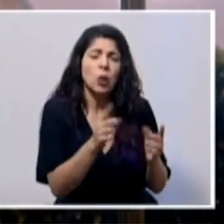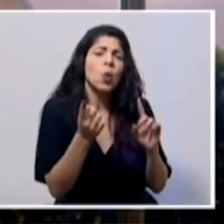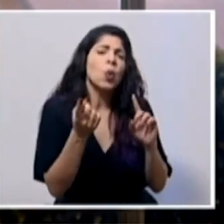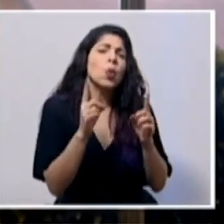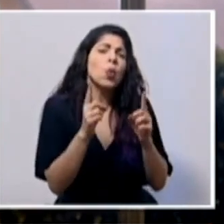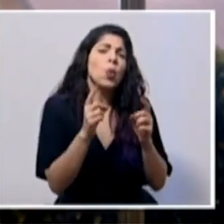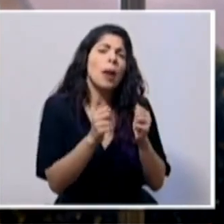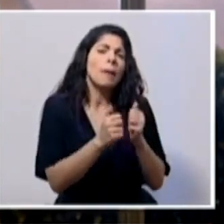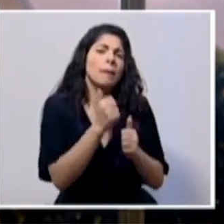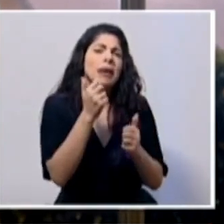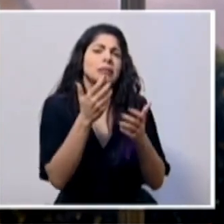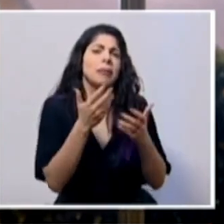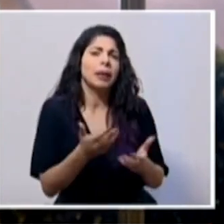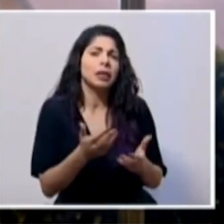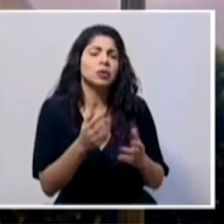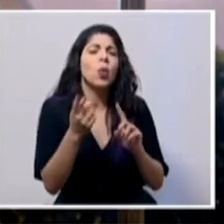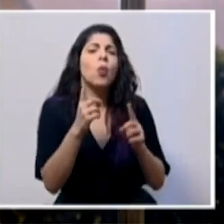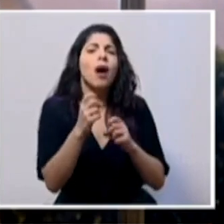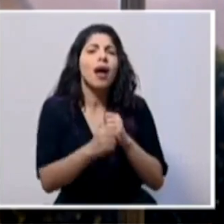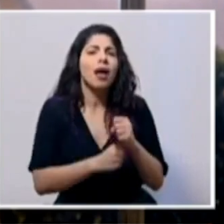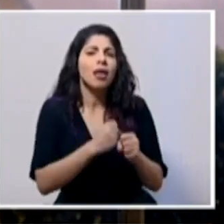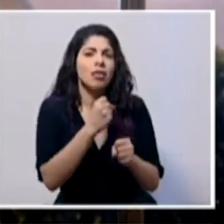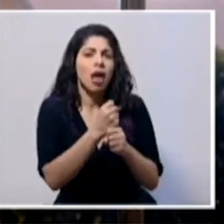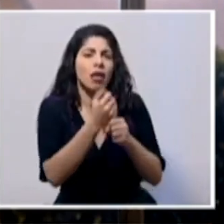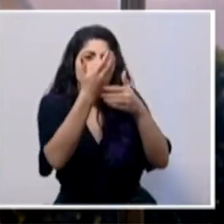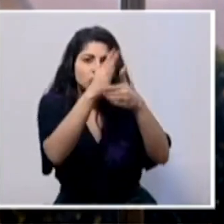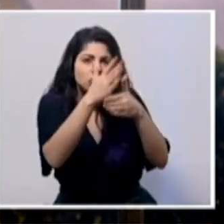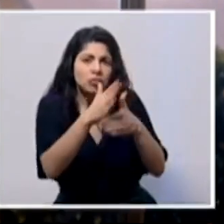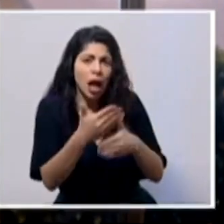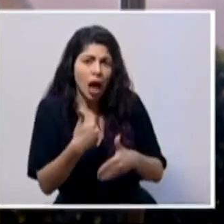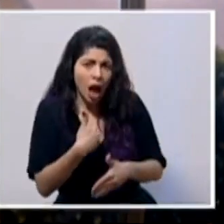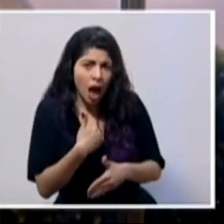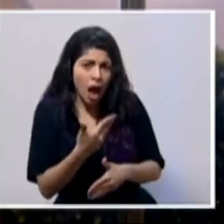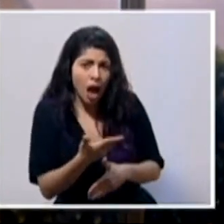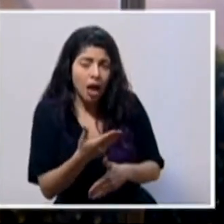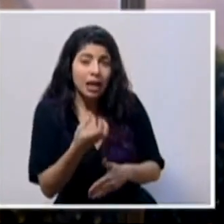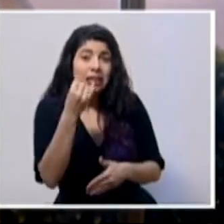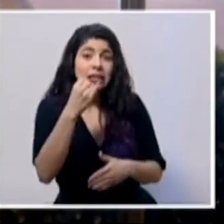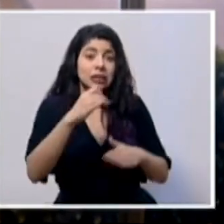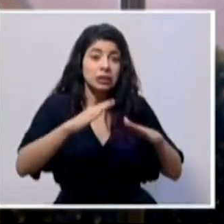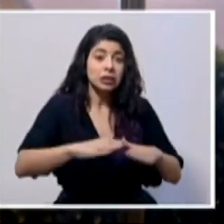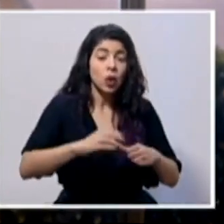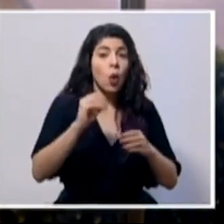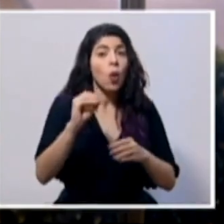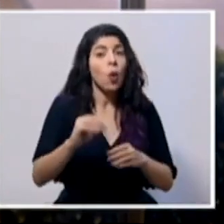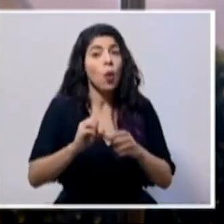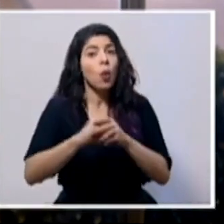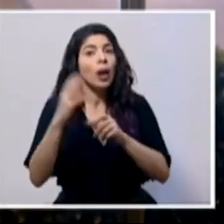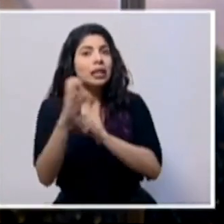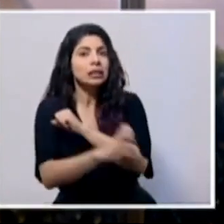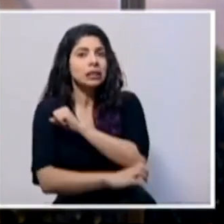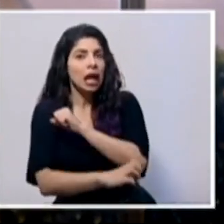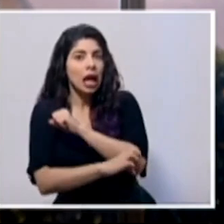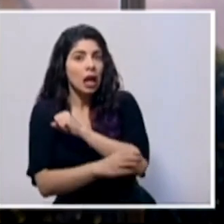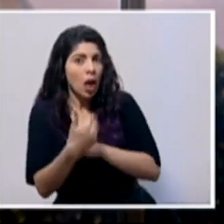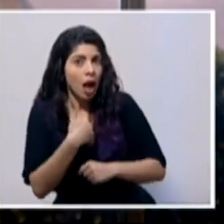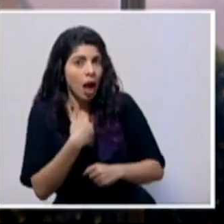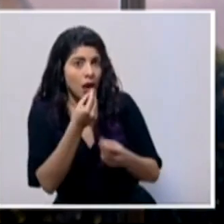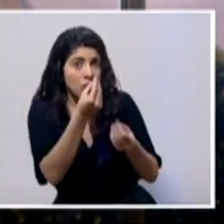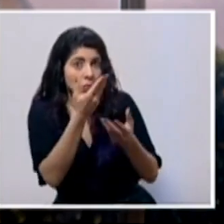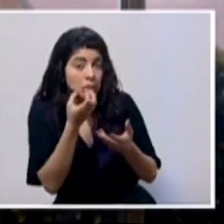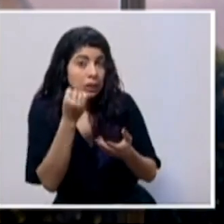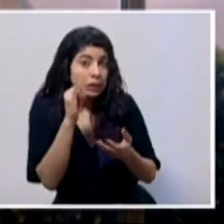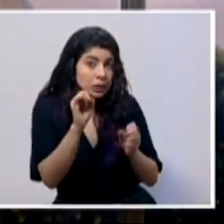el mayor peso por edad? Y si lo tienen desglosado por locales y extranjeros, si es que